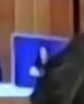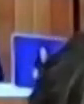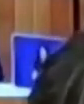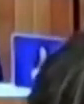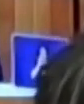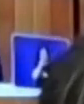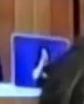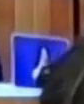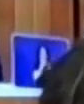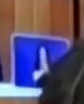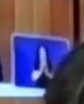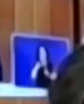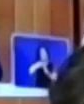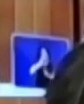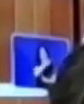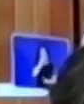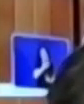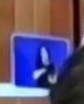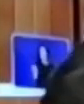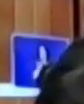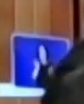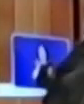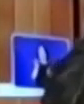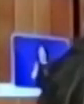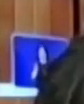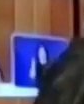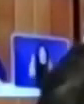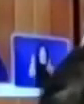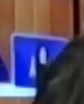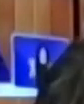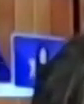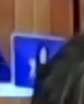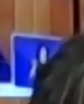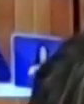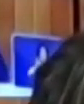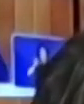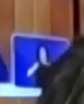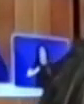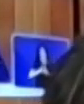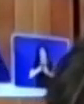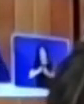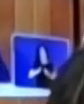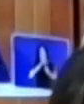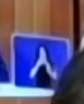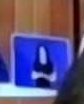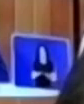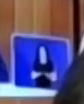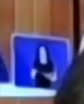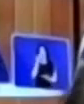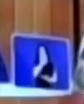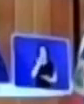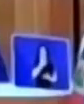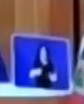neste Parlamento de que Valdeorras son a gran desconhecida no Parlamento de Galiza a día de hoxe. Eu son a única deputada daquela zona que